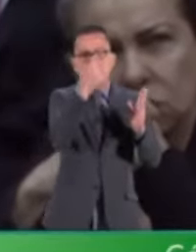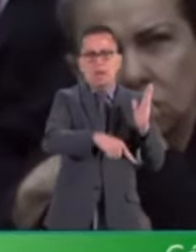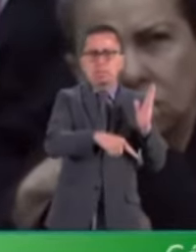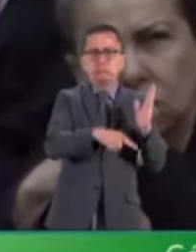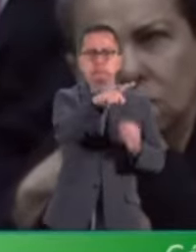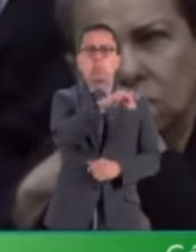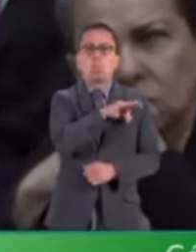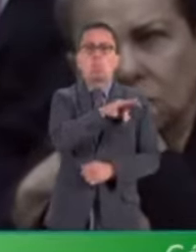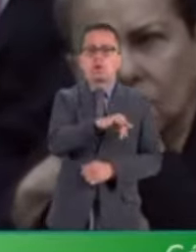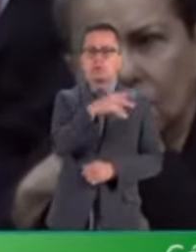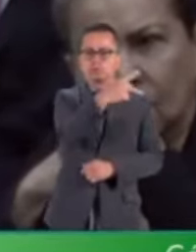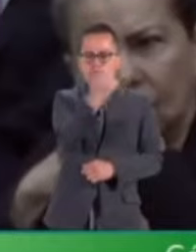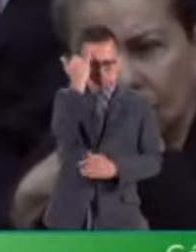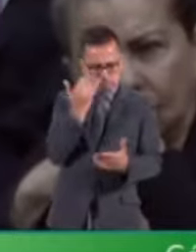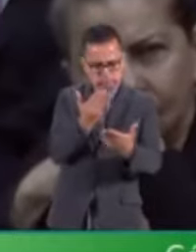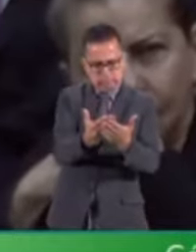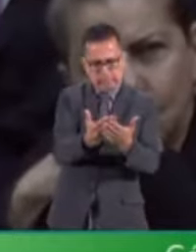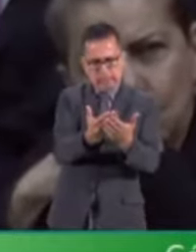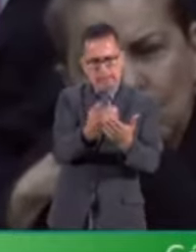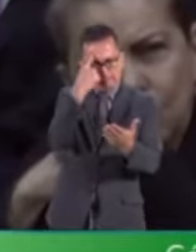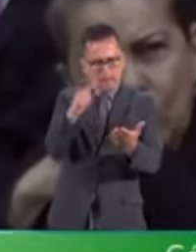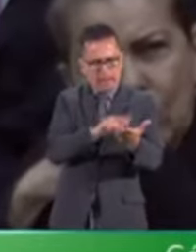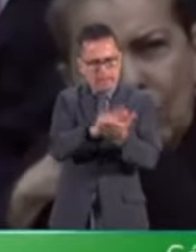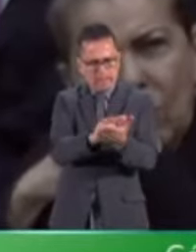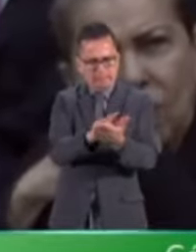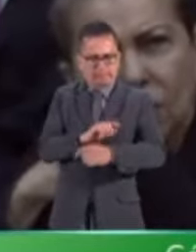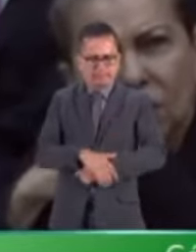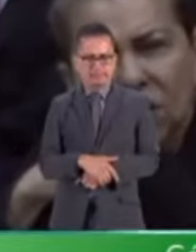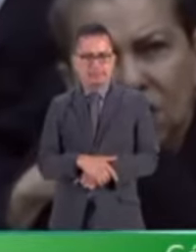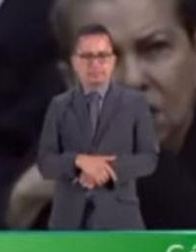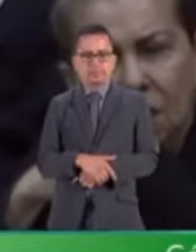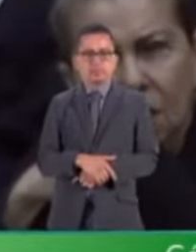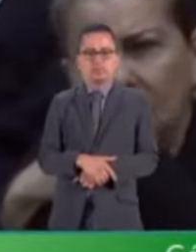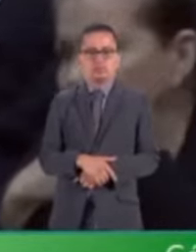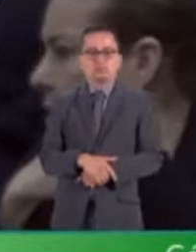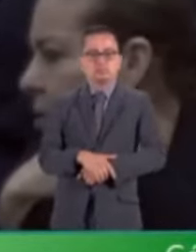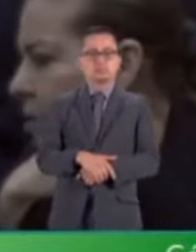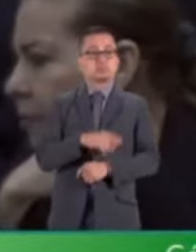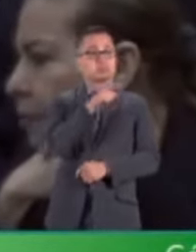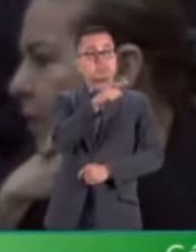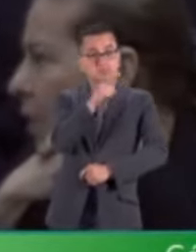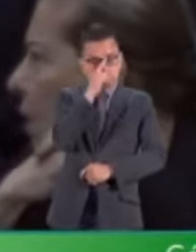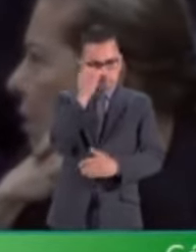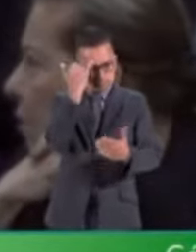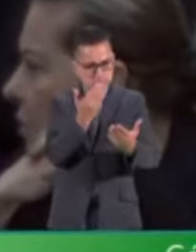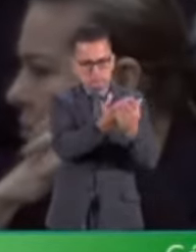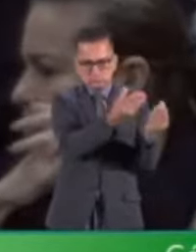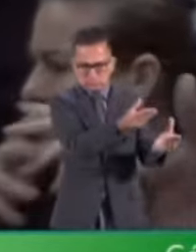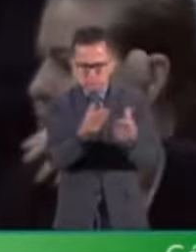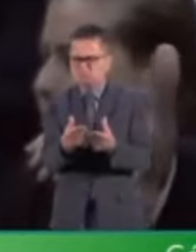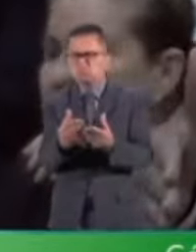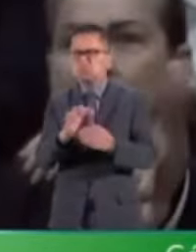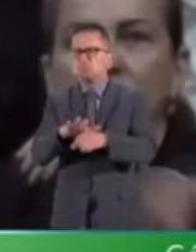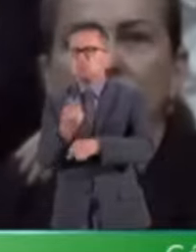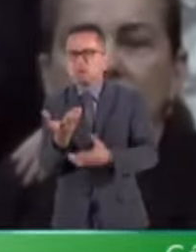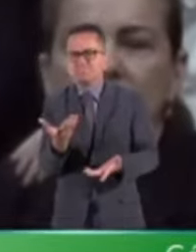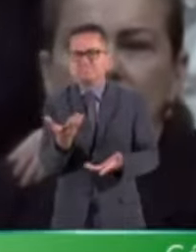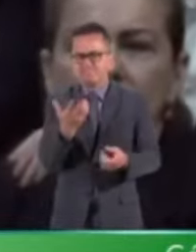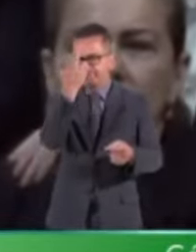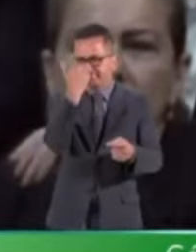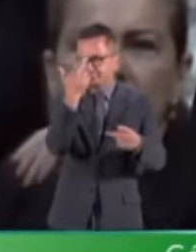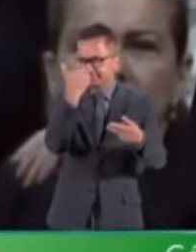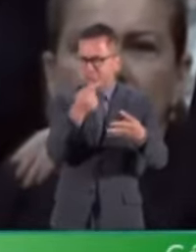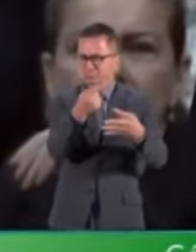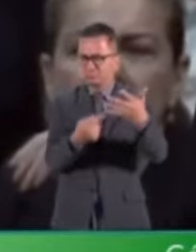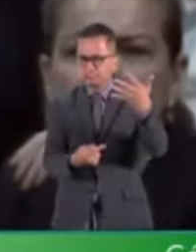de leyes. Lo hizo por varias razones. Una, por la intromisión